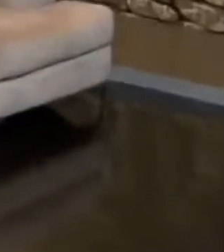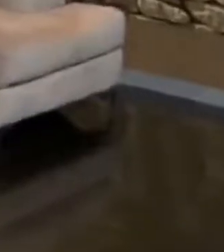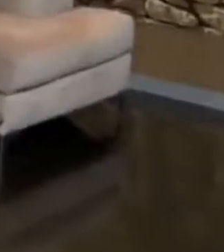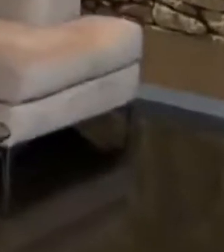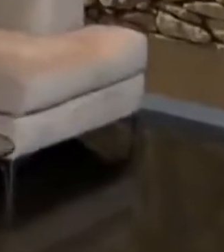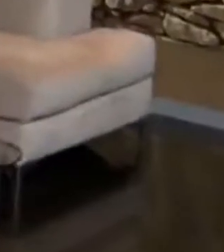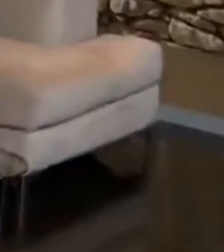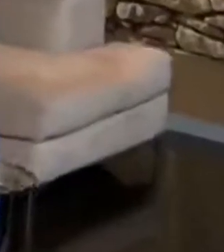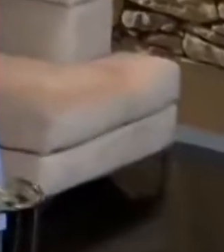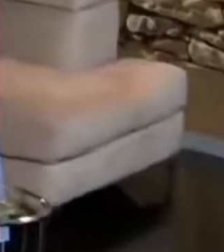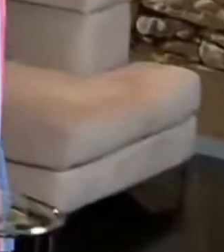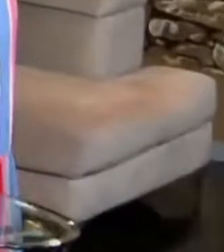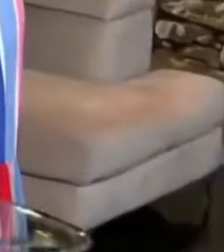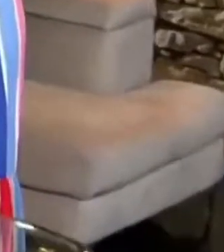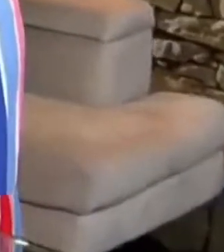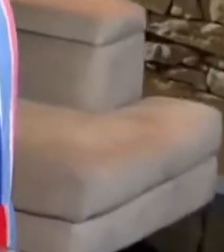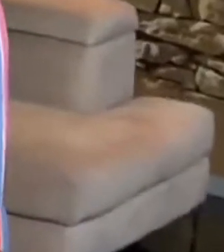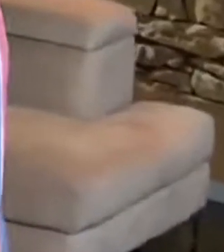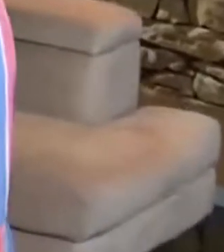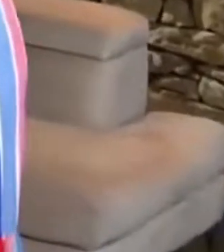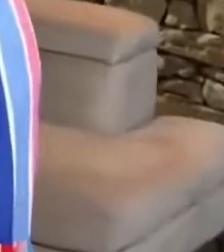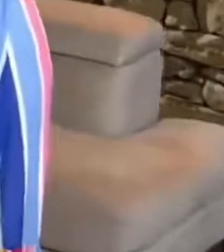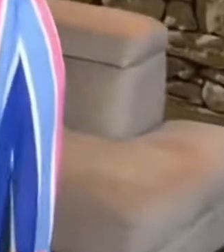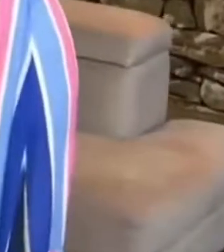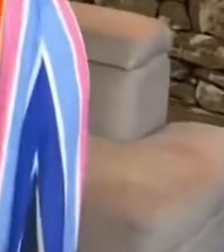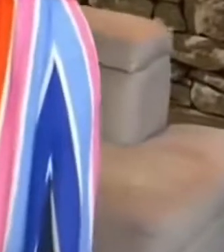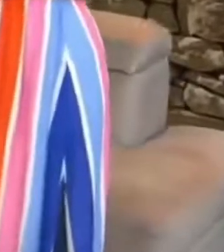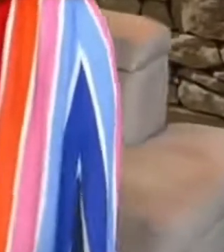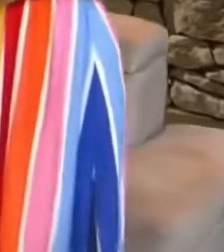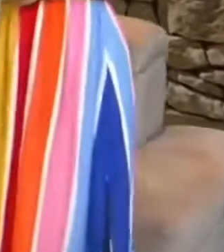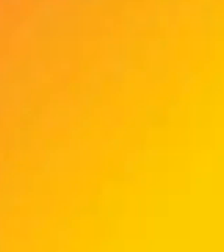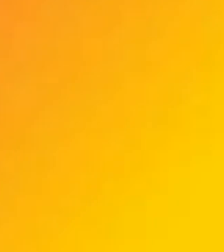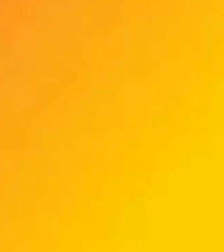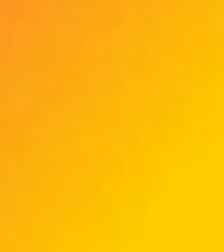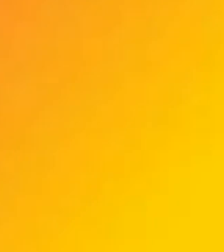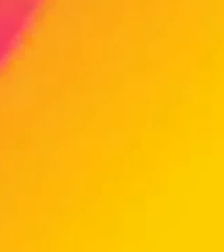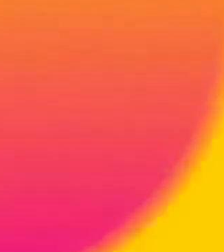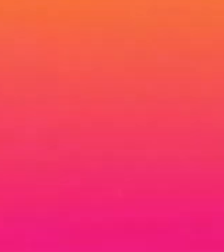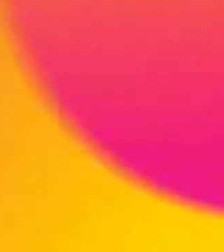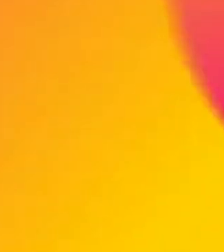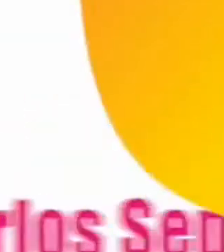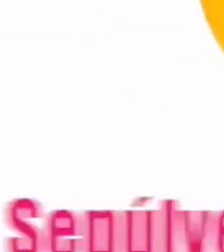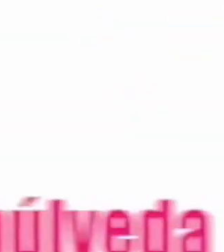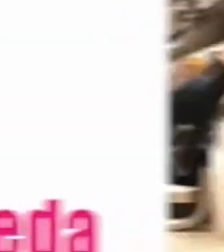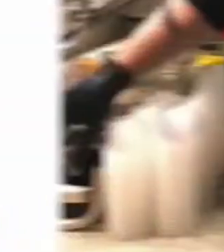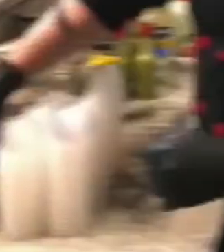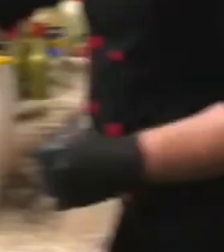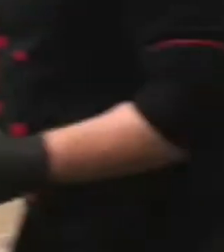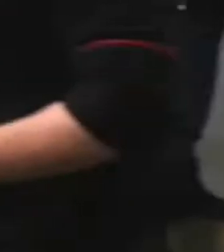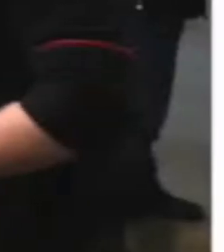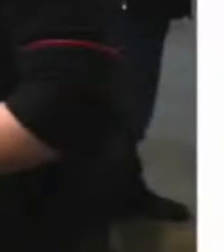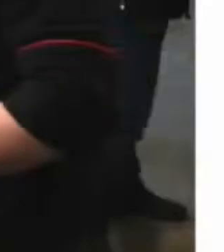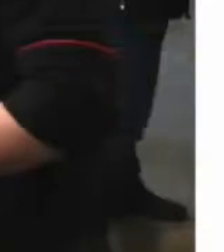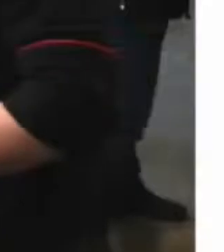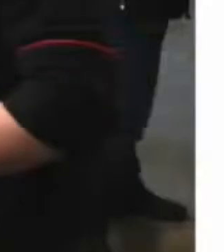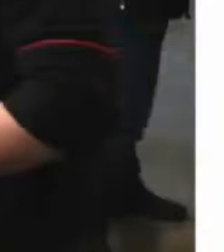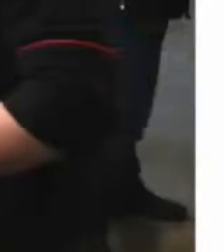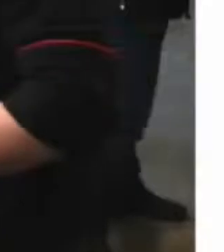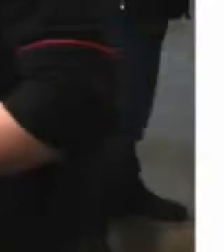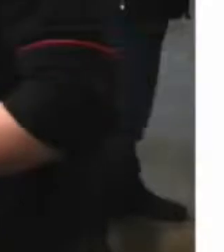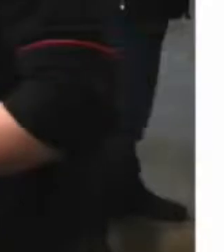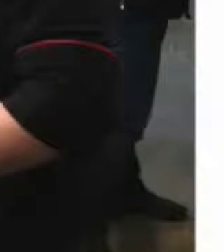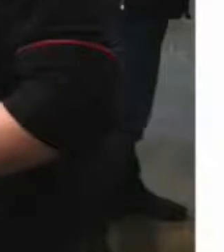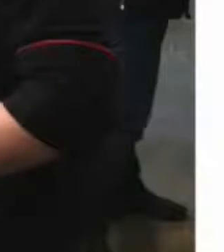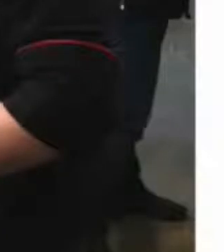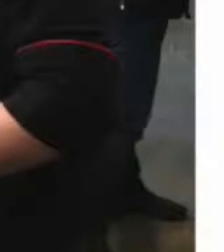Y porque ya es viernes, hoy es el día, tendremos una sorpresa para ustedes porque nos merecemos unos burritos de carne asada con guacamole. Estará aquí en